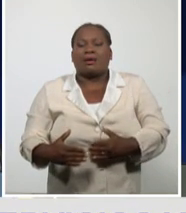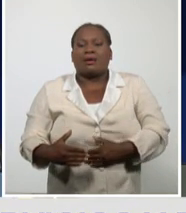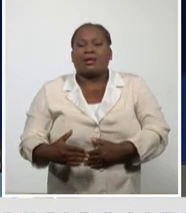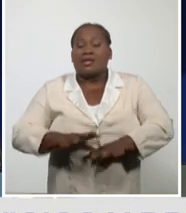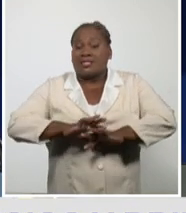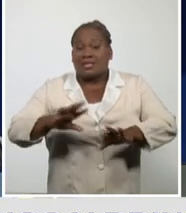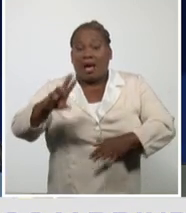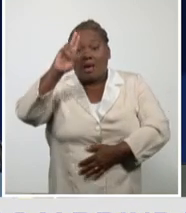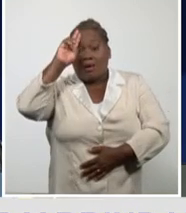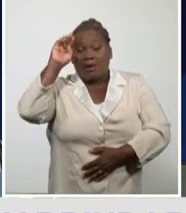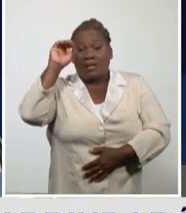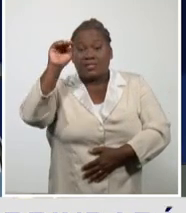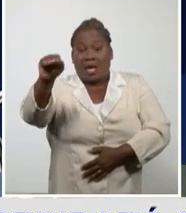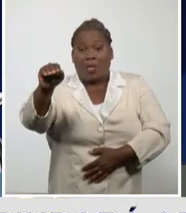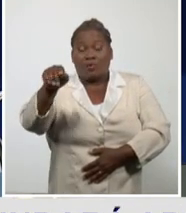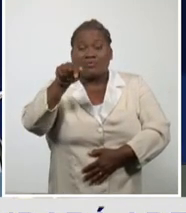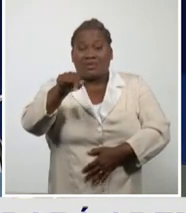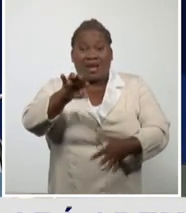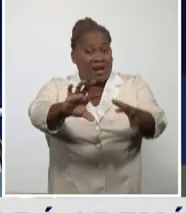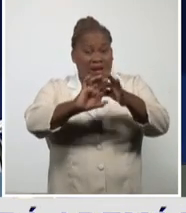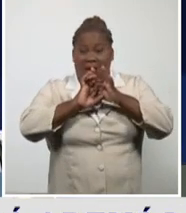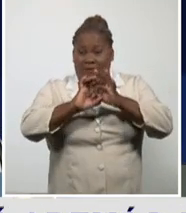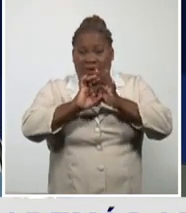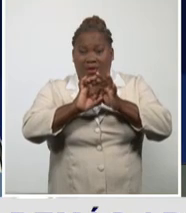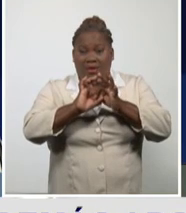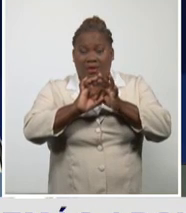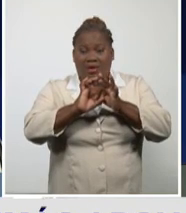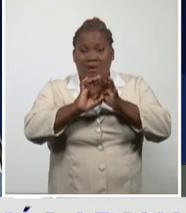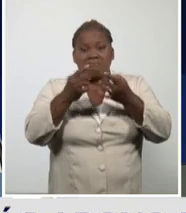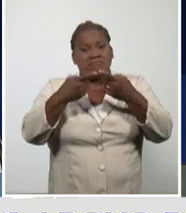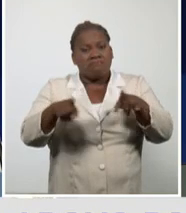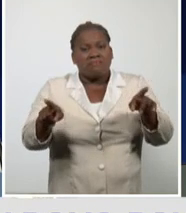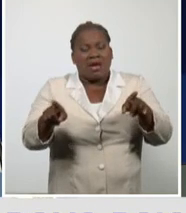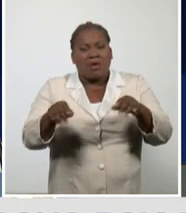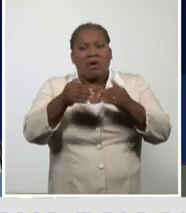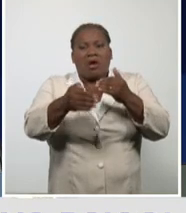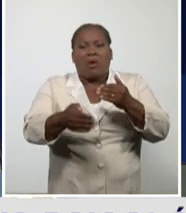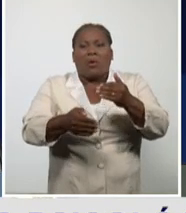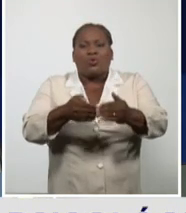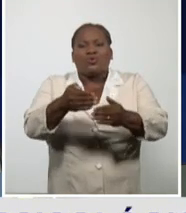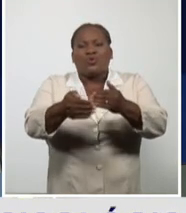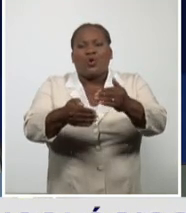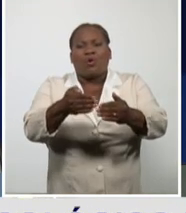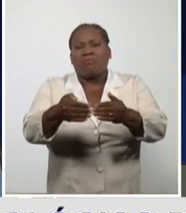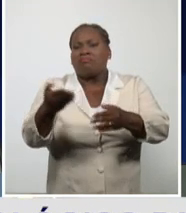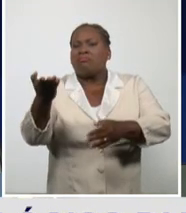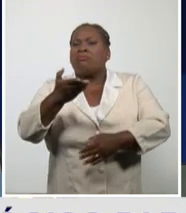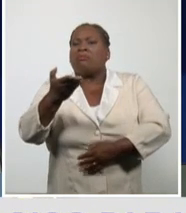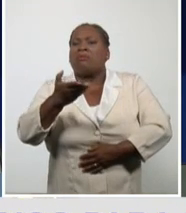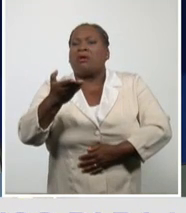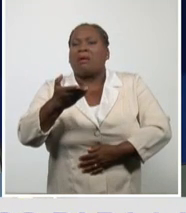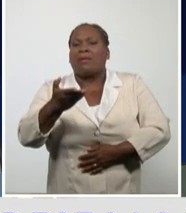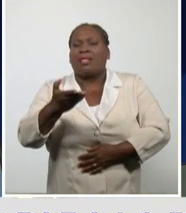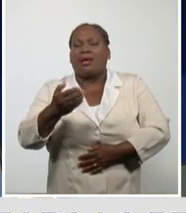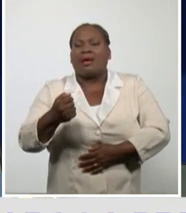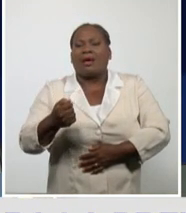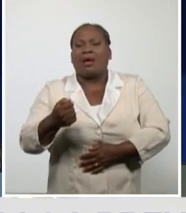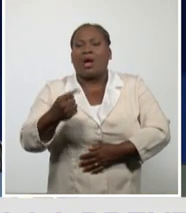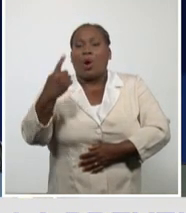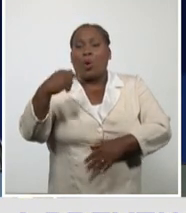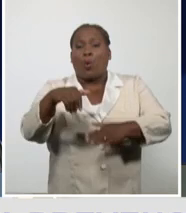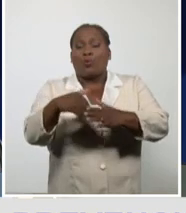ingresó en terapia intensiva, pero realmente con una evolución muy rápida, prácticamente de un día,